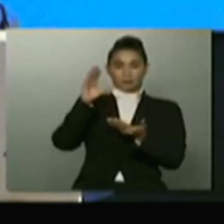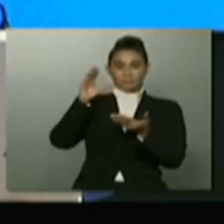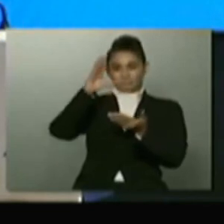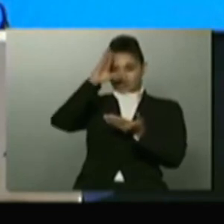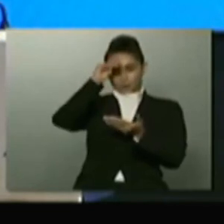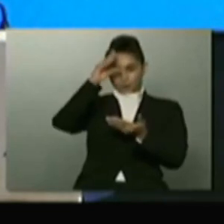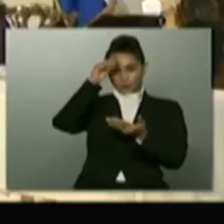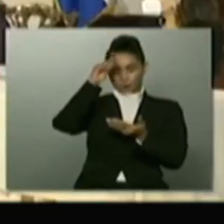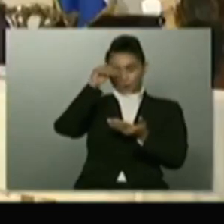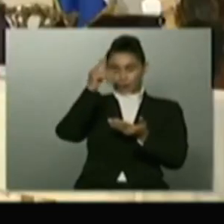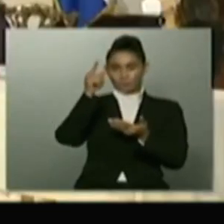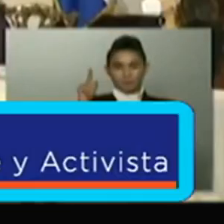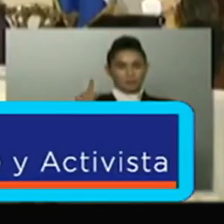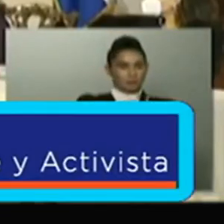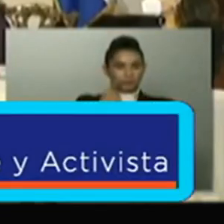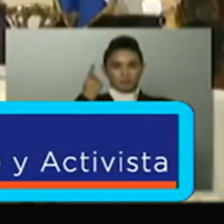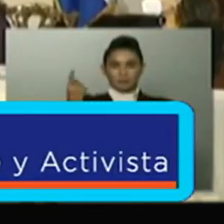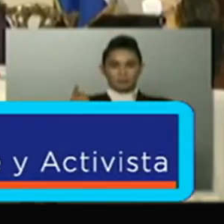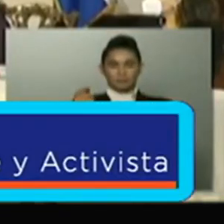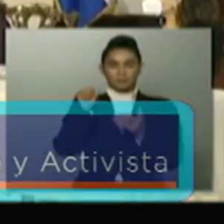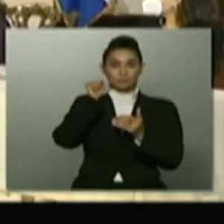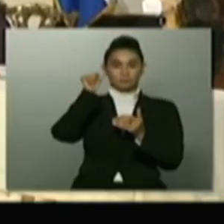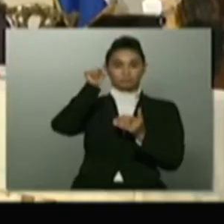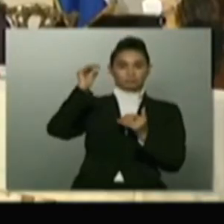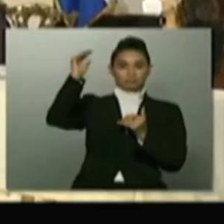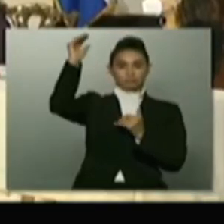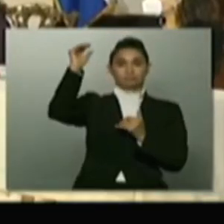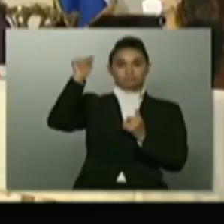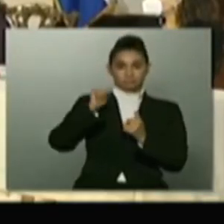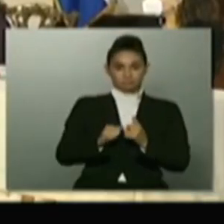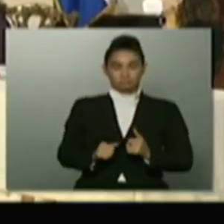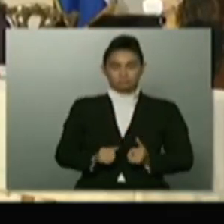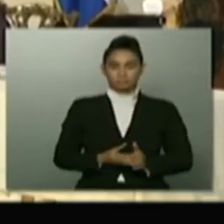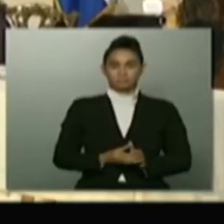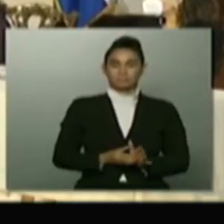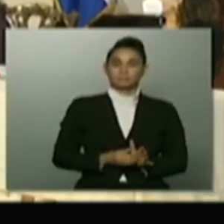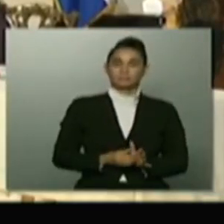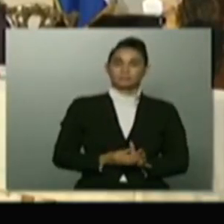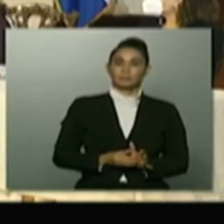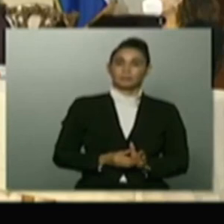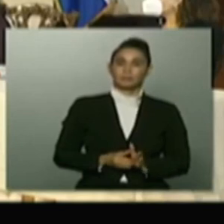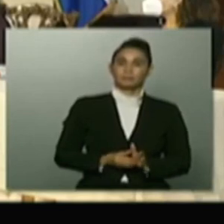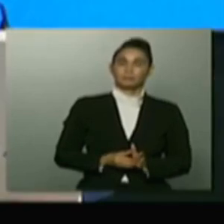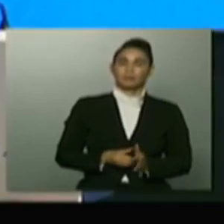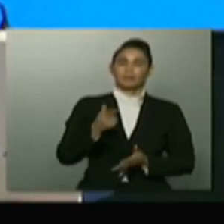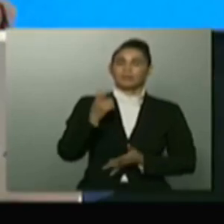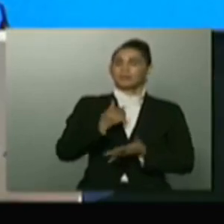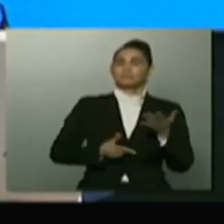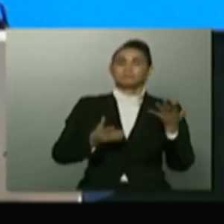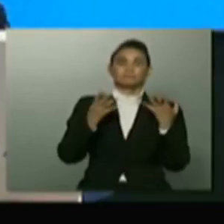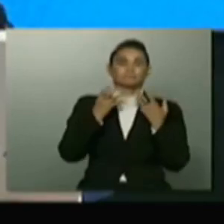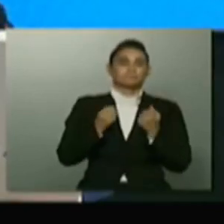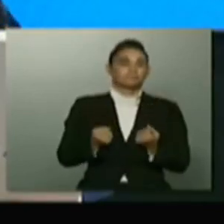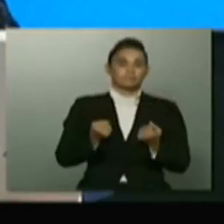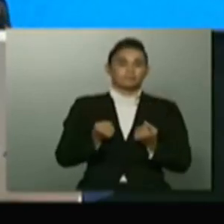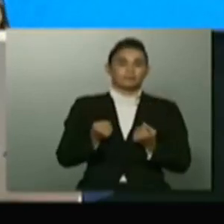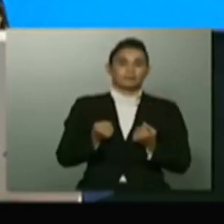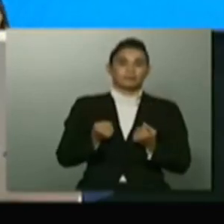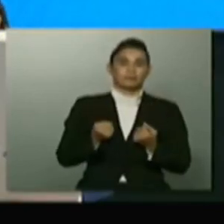mayoría de las ocasiones adultos que queremos queremos